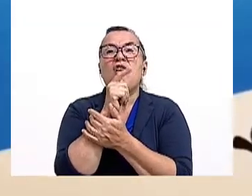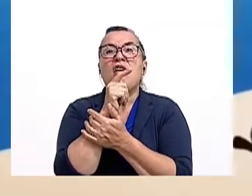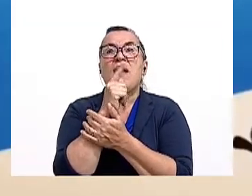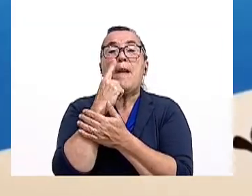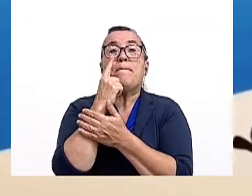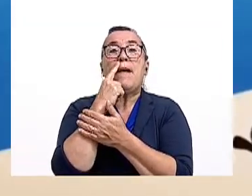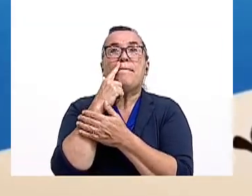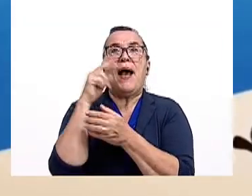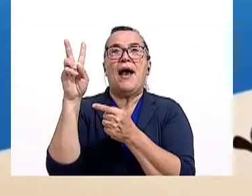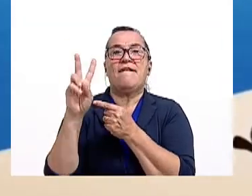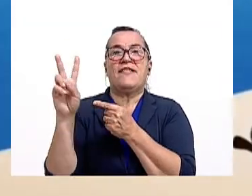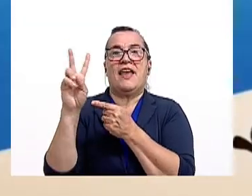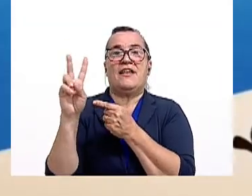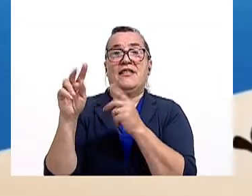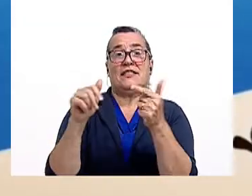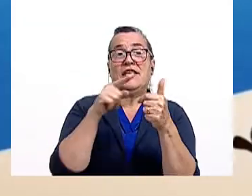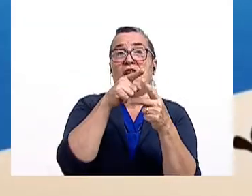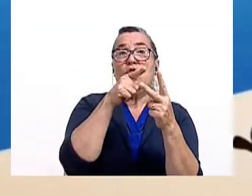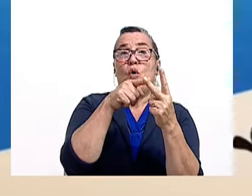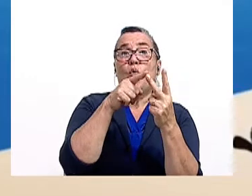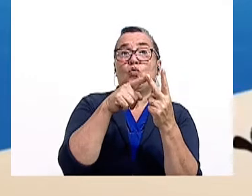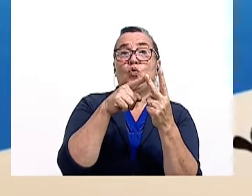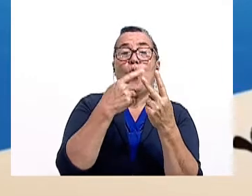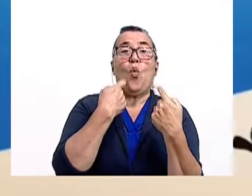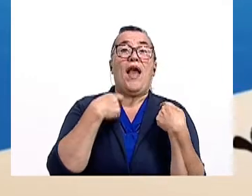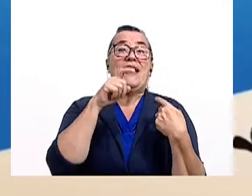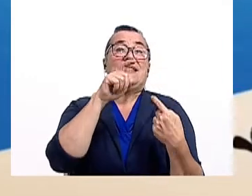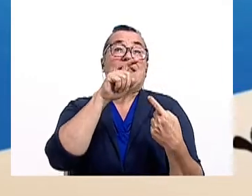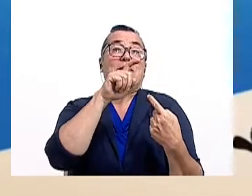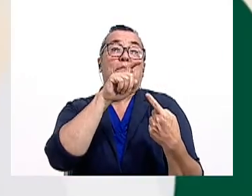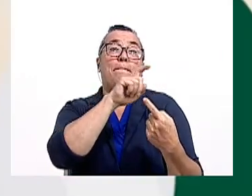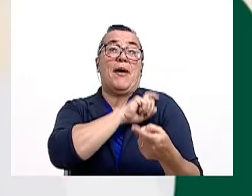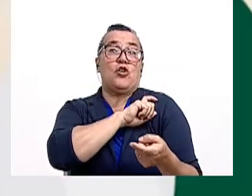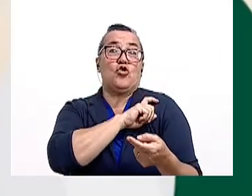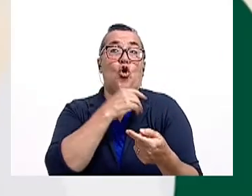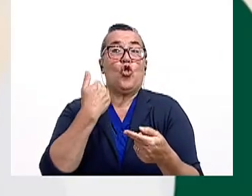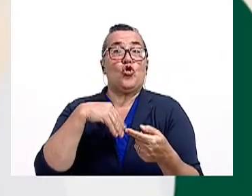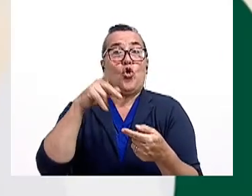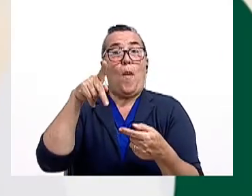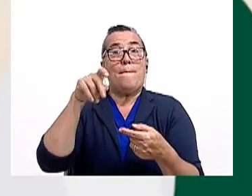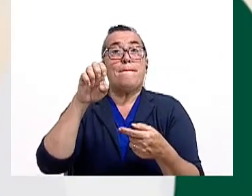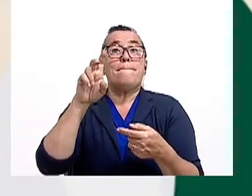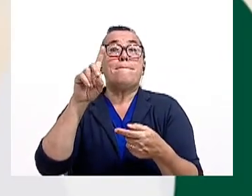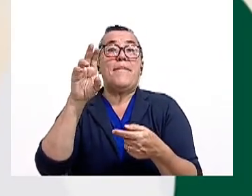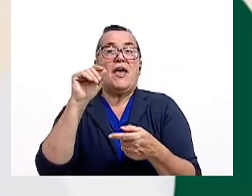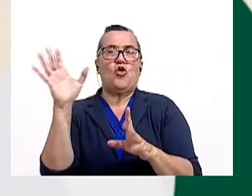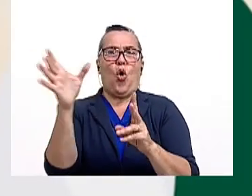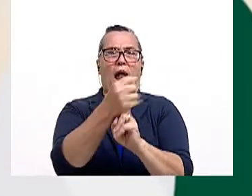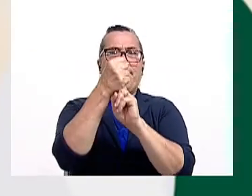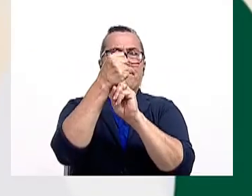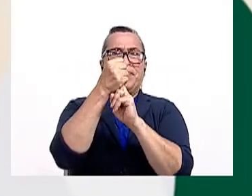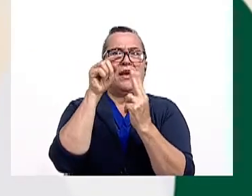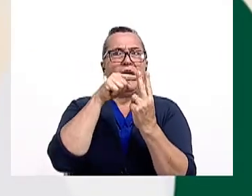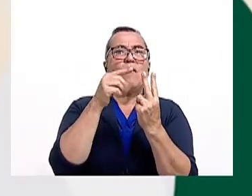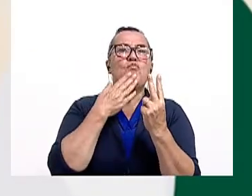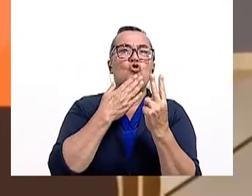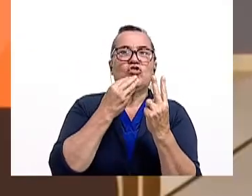de Viernes y el otro un español llamado Don Pedro, que habían sido capturados por estos